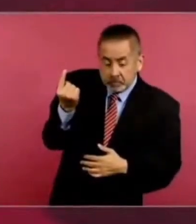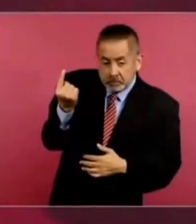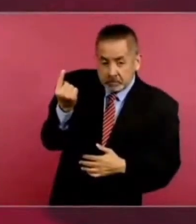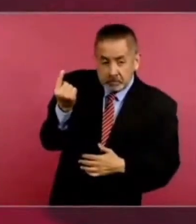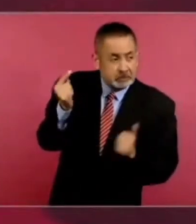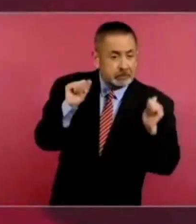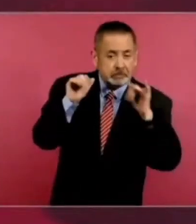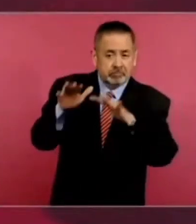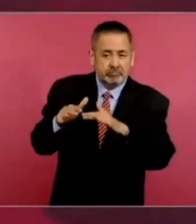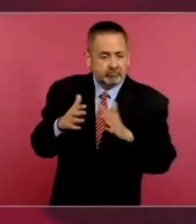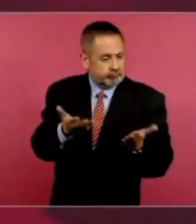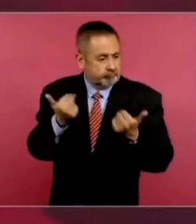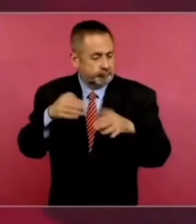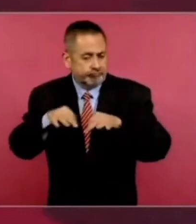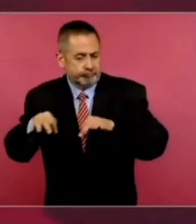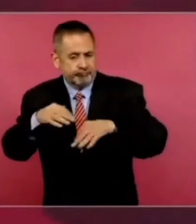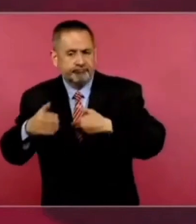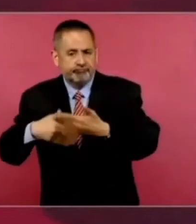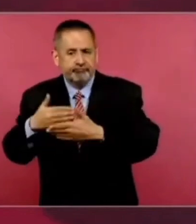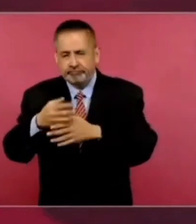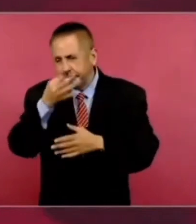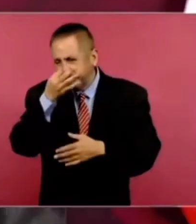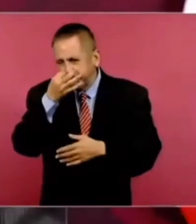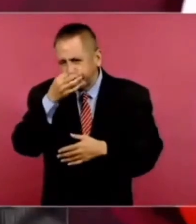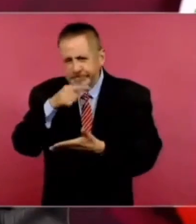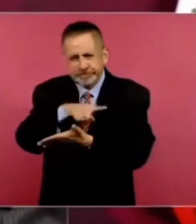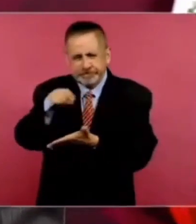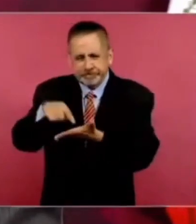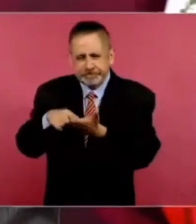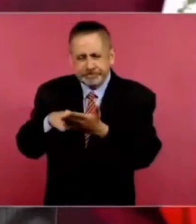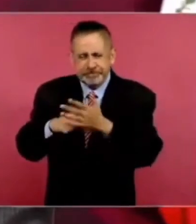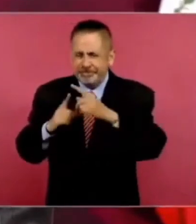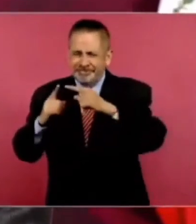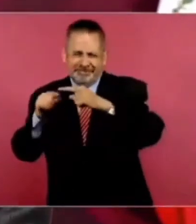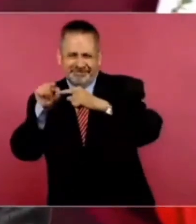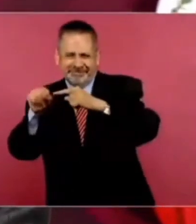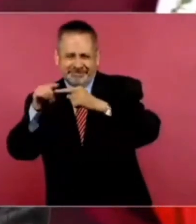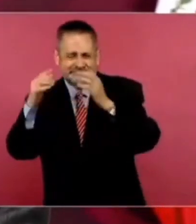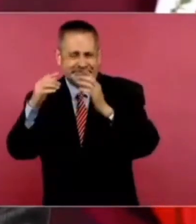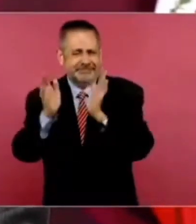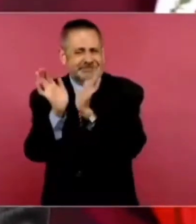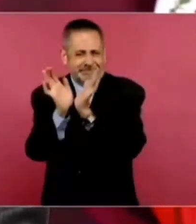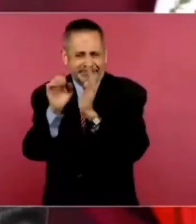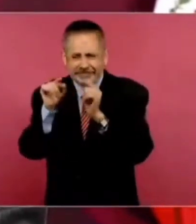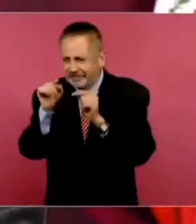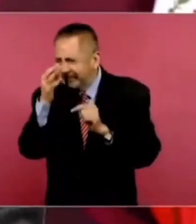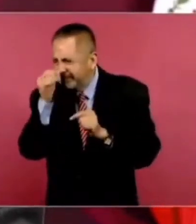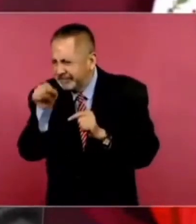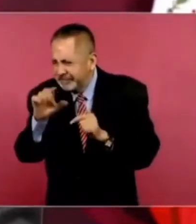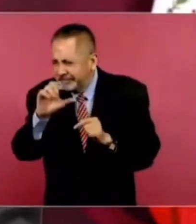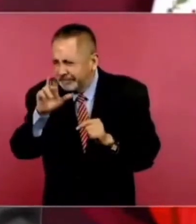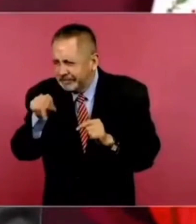para tener empleos, esa punta de la península de Yucatán.